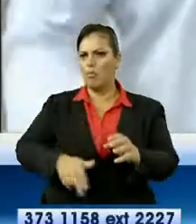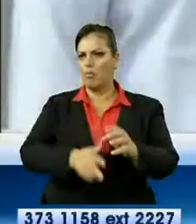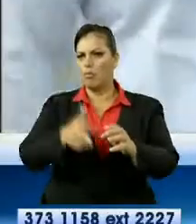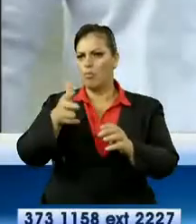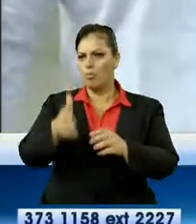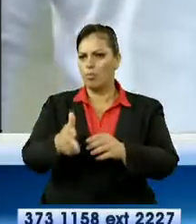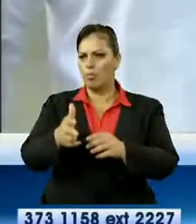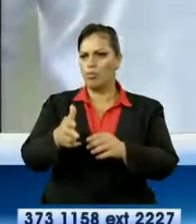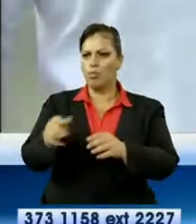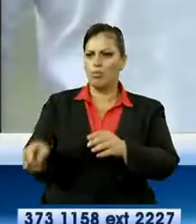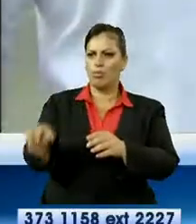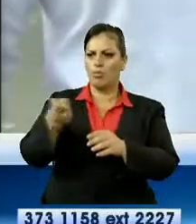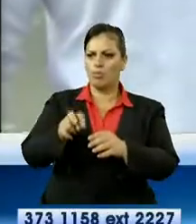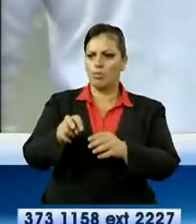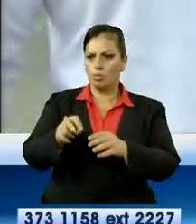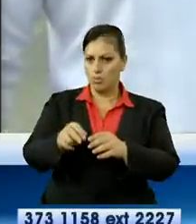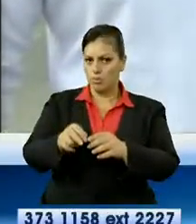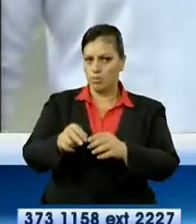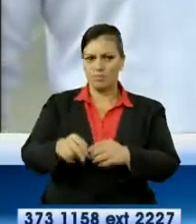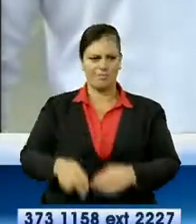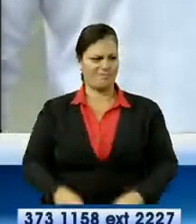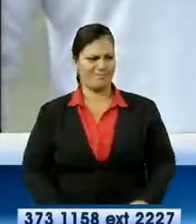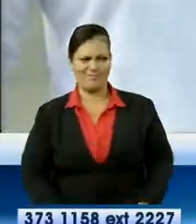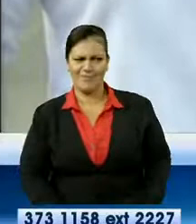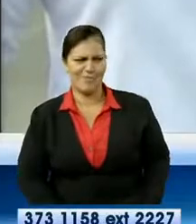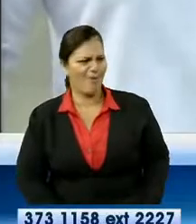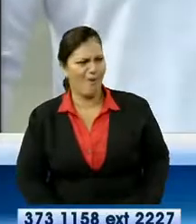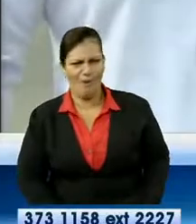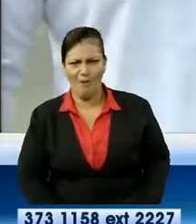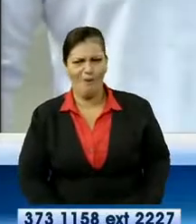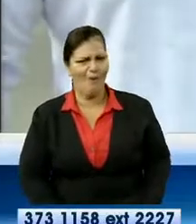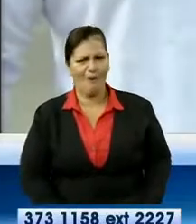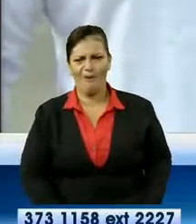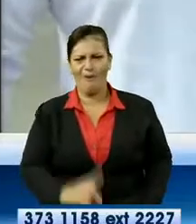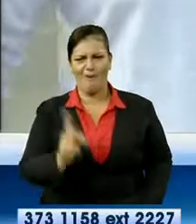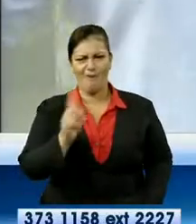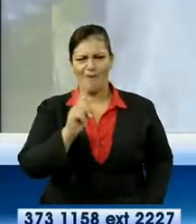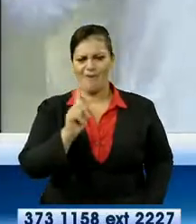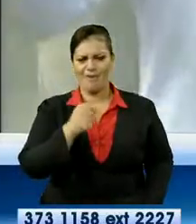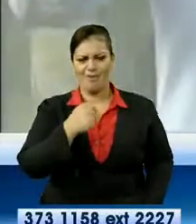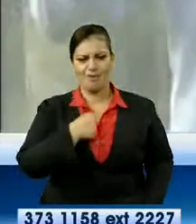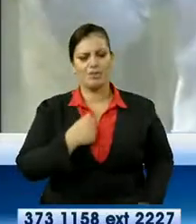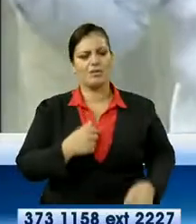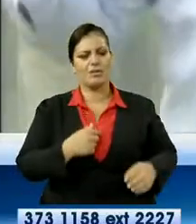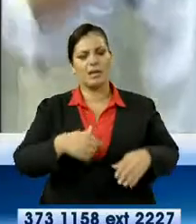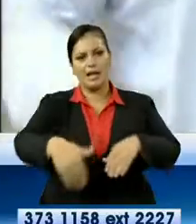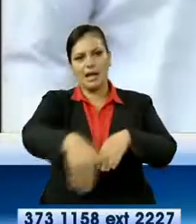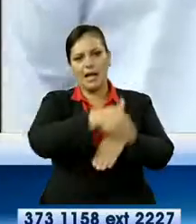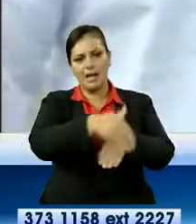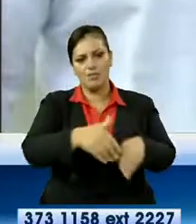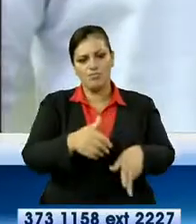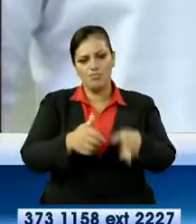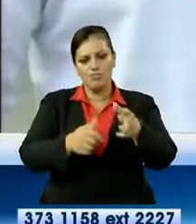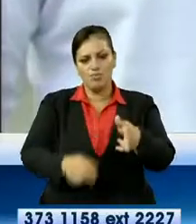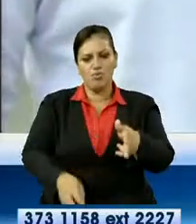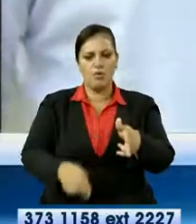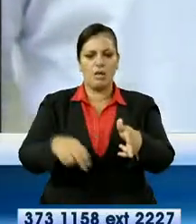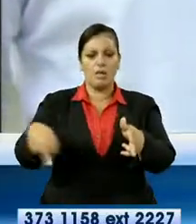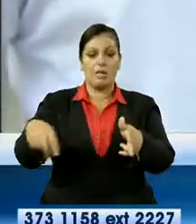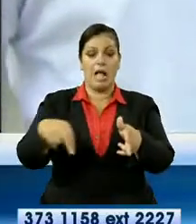dejan? A 3 cuadras de lo que... ¿Y en media calle? Sí, es verdad. ¿Usted ve siempre los del ATM aquí?